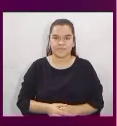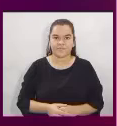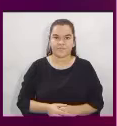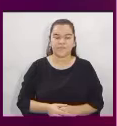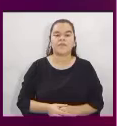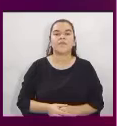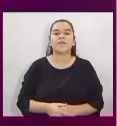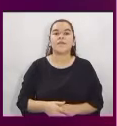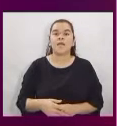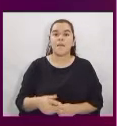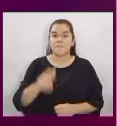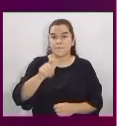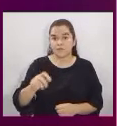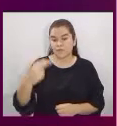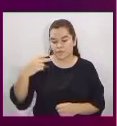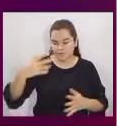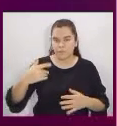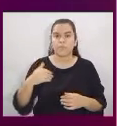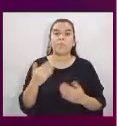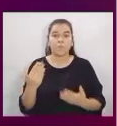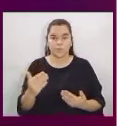los síntomas que pueden presentar son